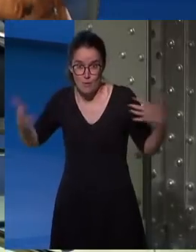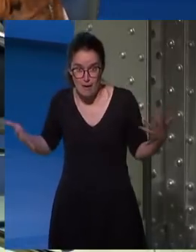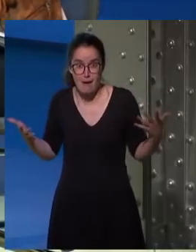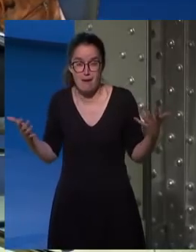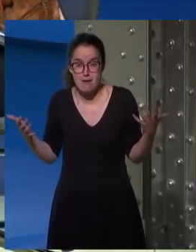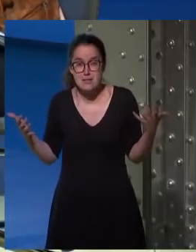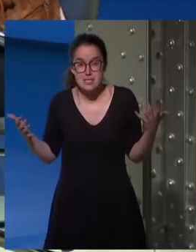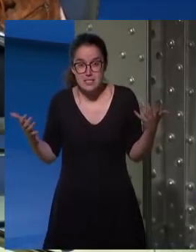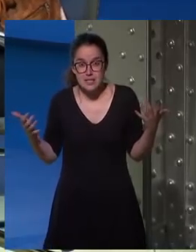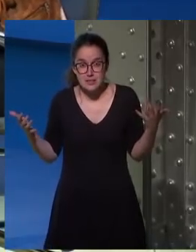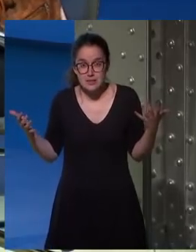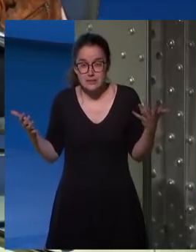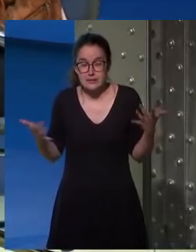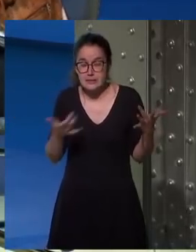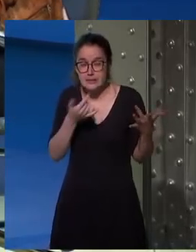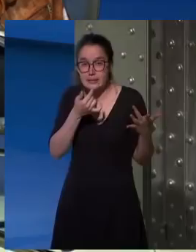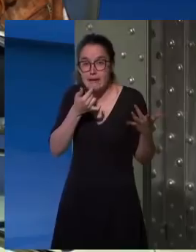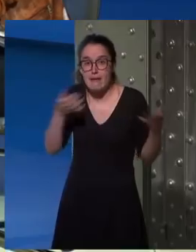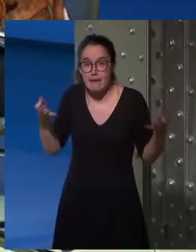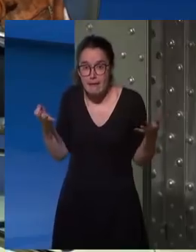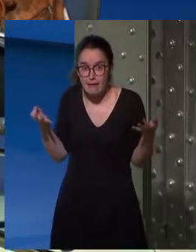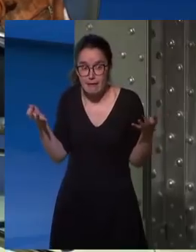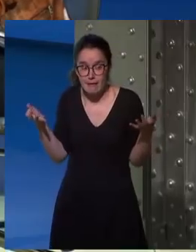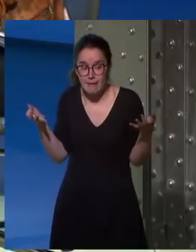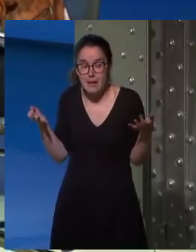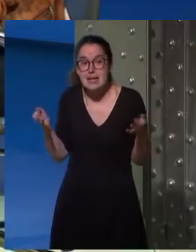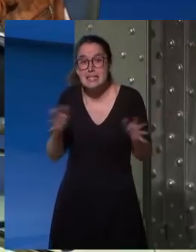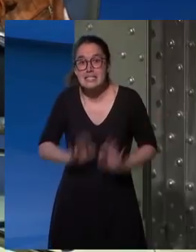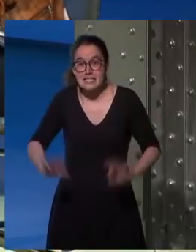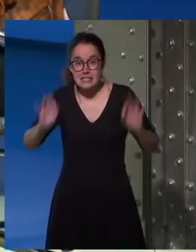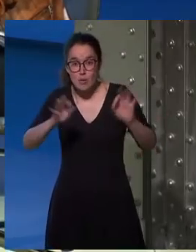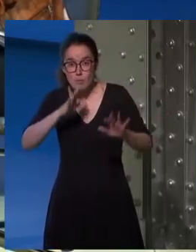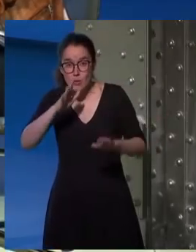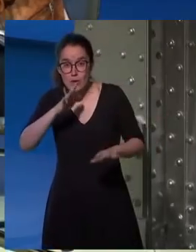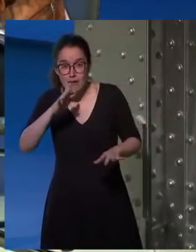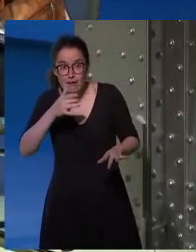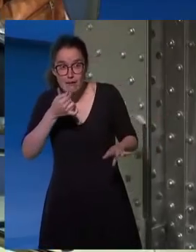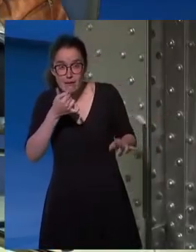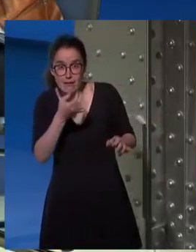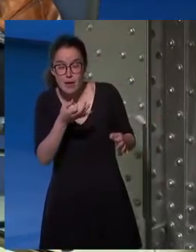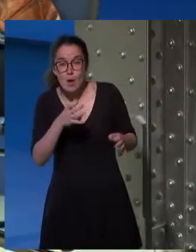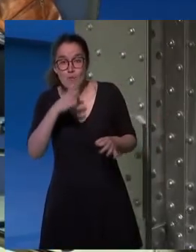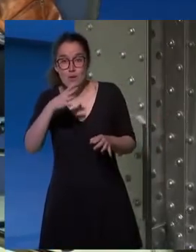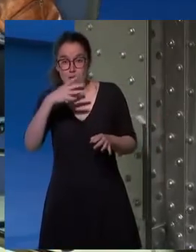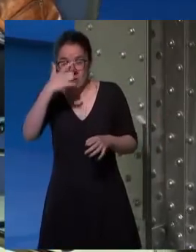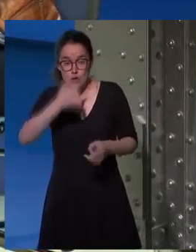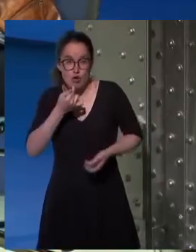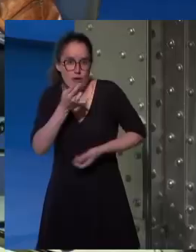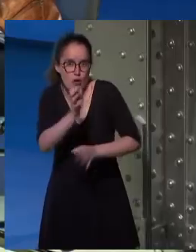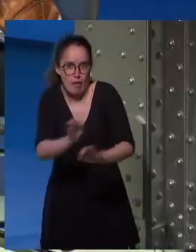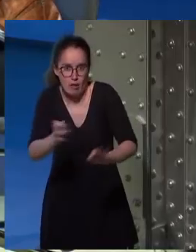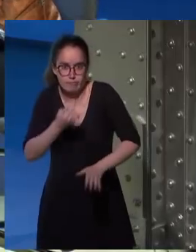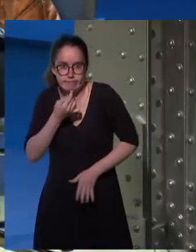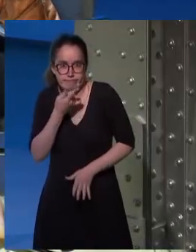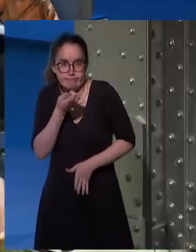O sea, y 2 minutos, me dices. Sobre todo, sobre todo porque... Como no me des 10... Porque no, yo es que no menciono. O